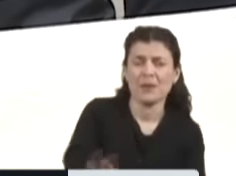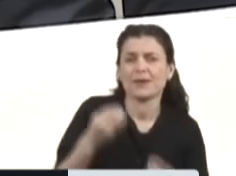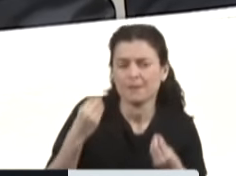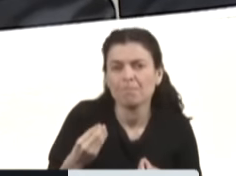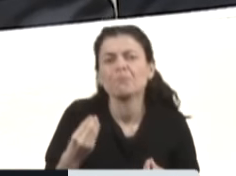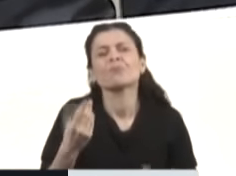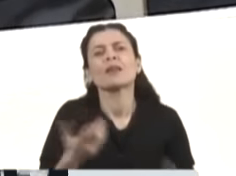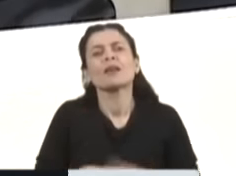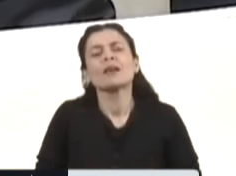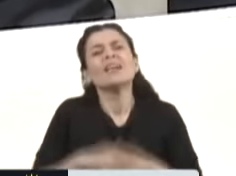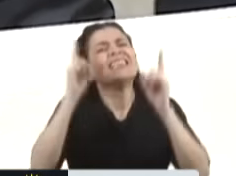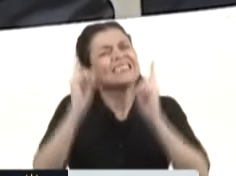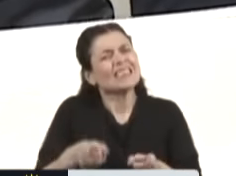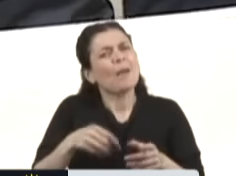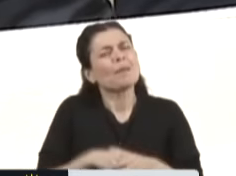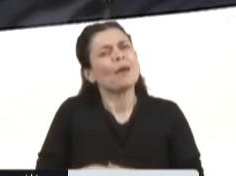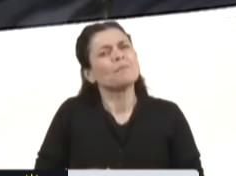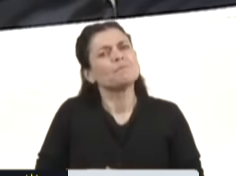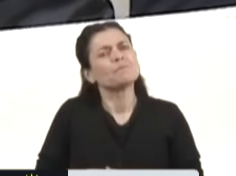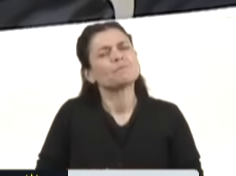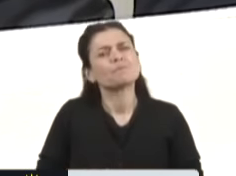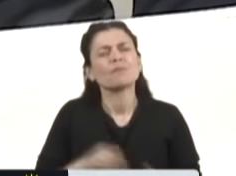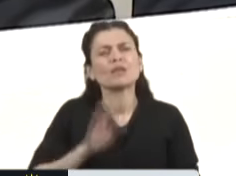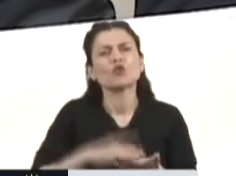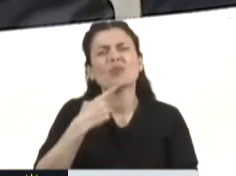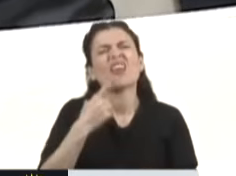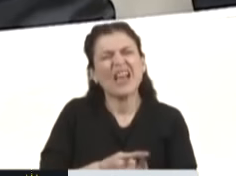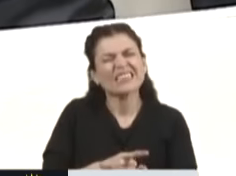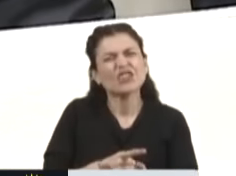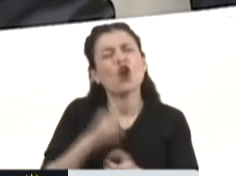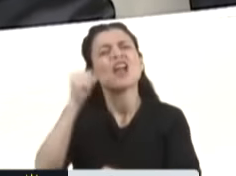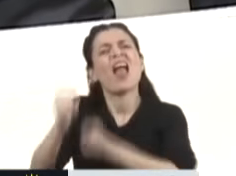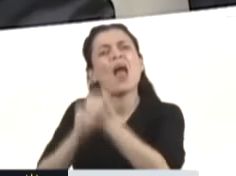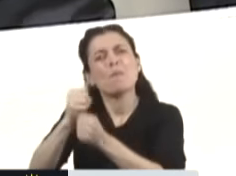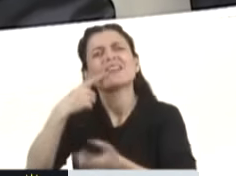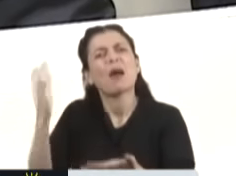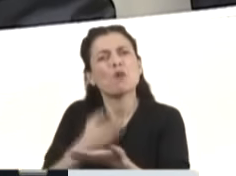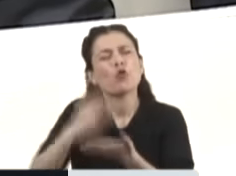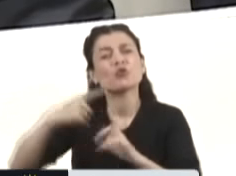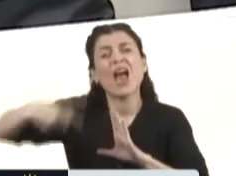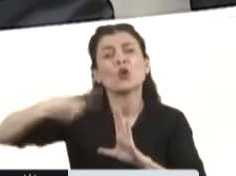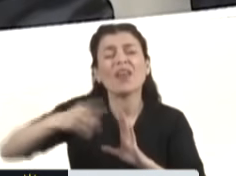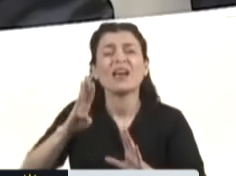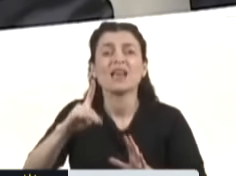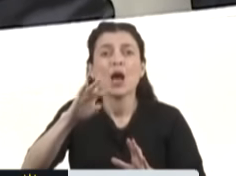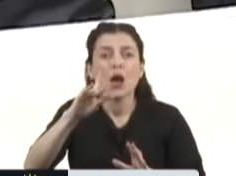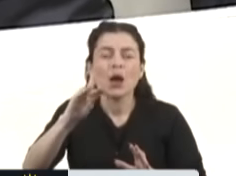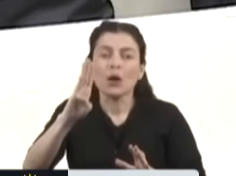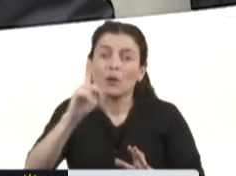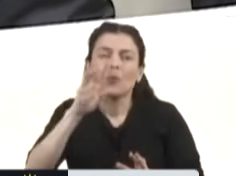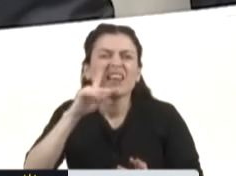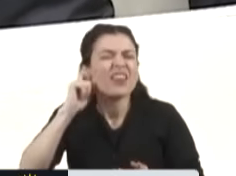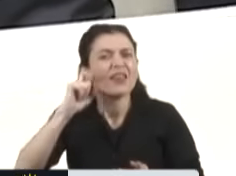también referido un poco a la la decisión que tomó la empresa bridgeston de decidió el